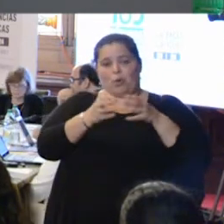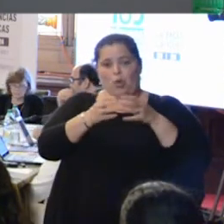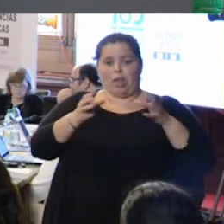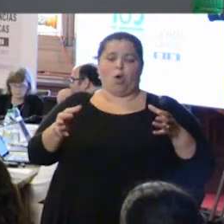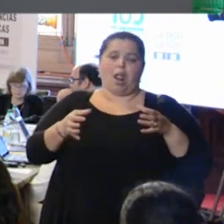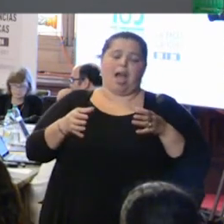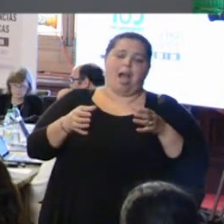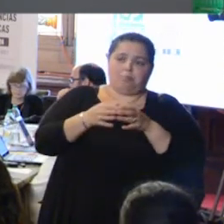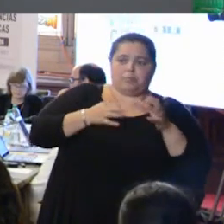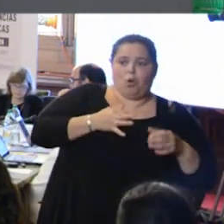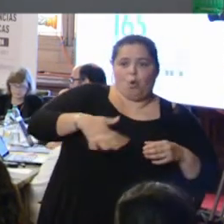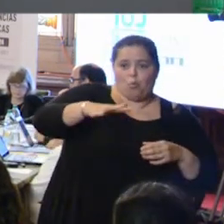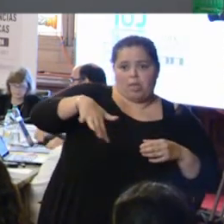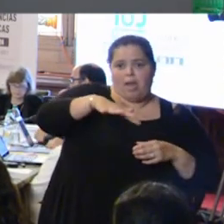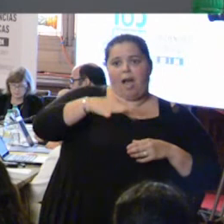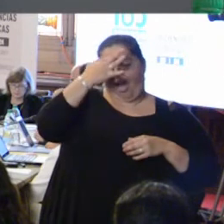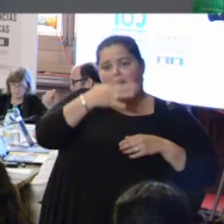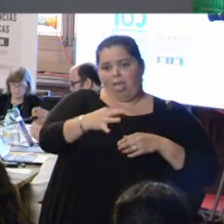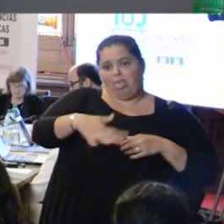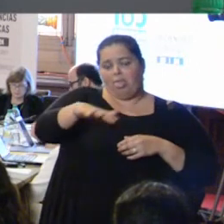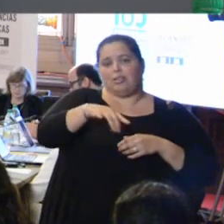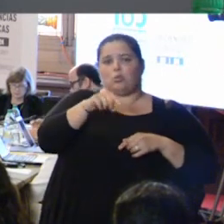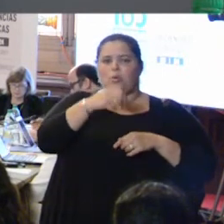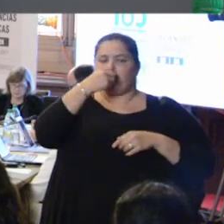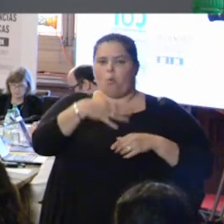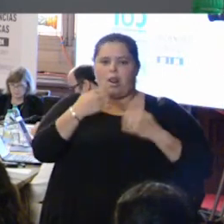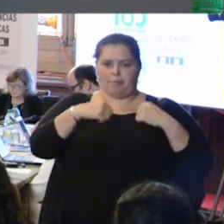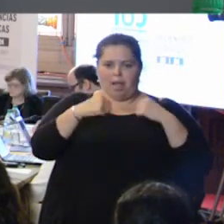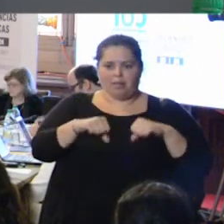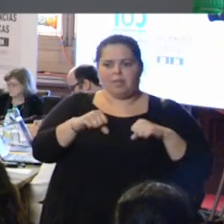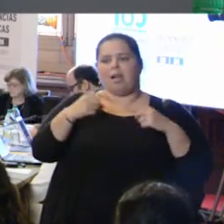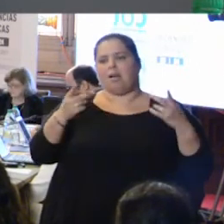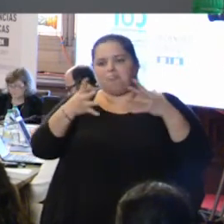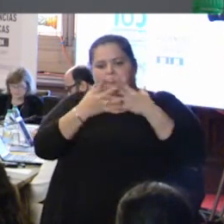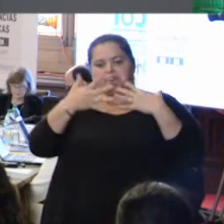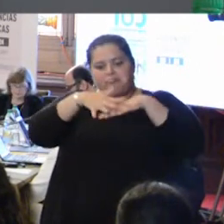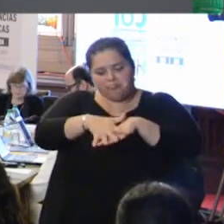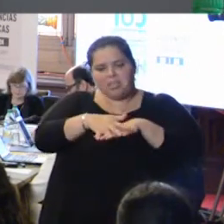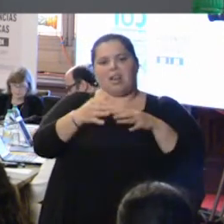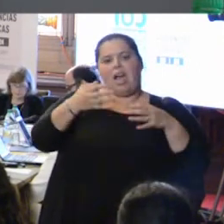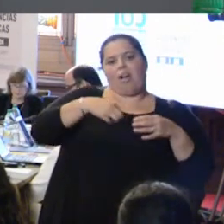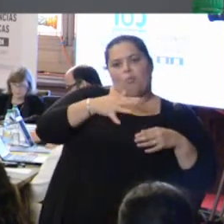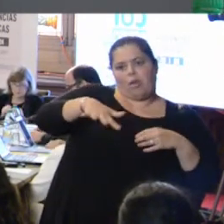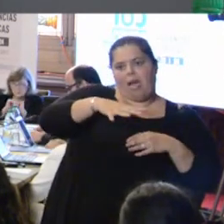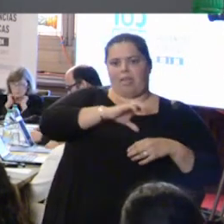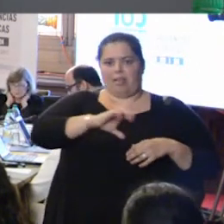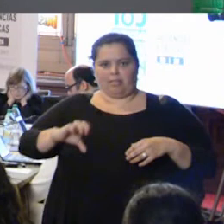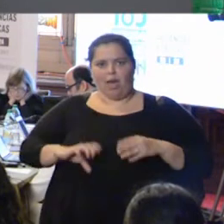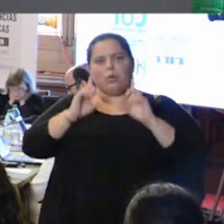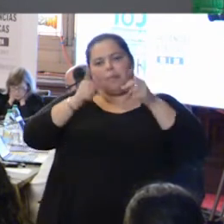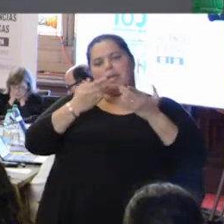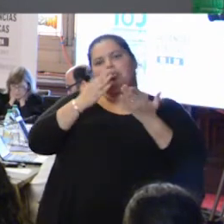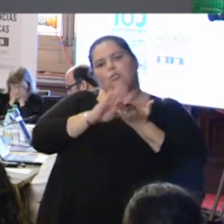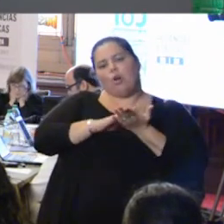fue una buena práctica, que se pudo entablar ese contacto directo con la comunidad y el Estado. Y desde la perspectiva de las amenazas a los activistas, yo